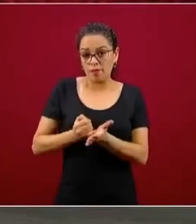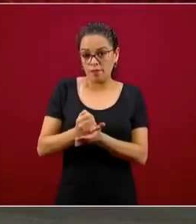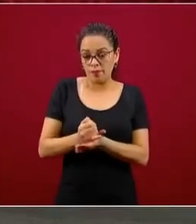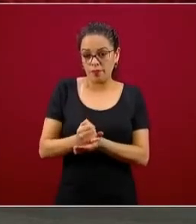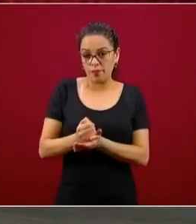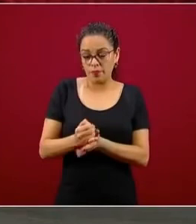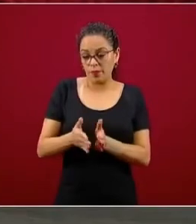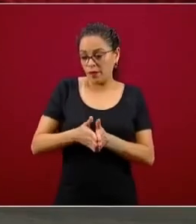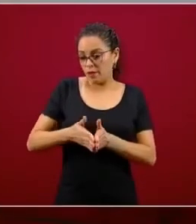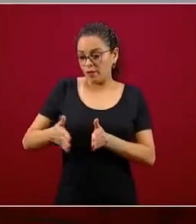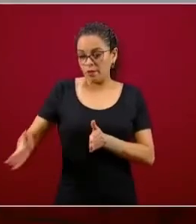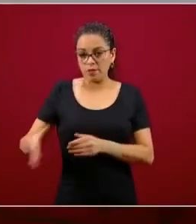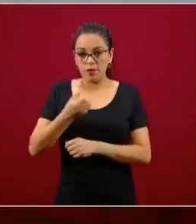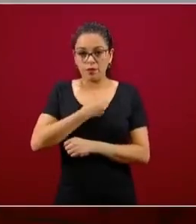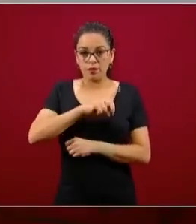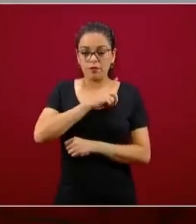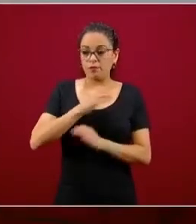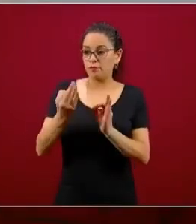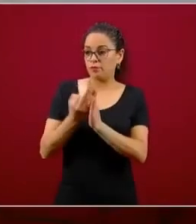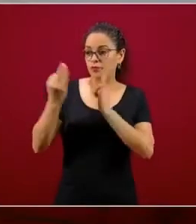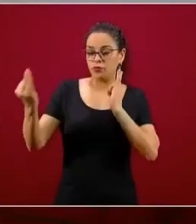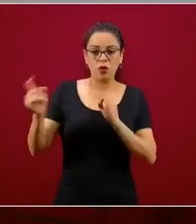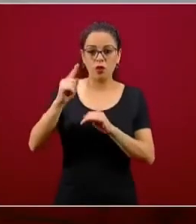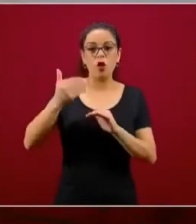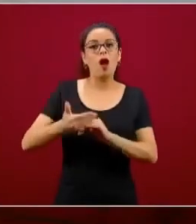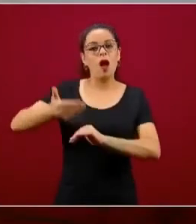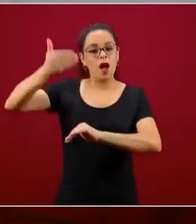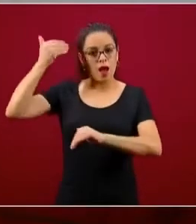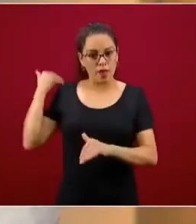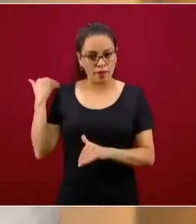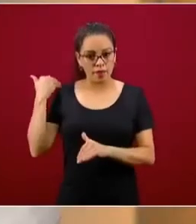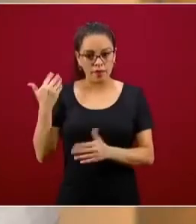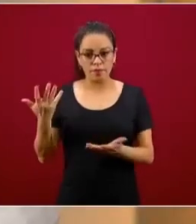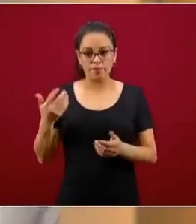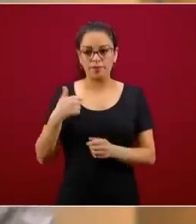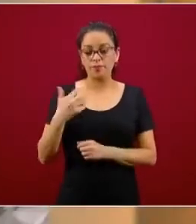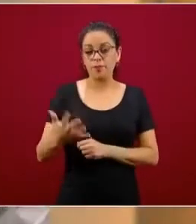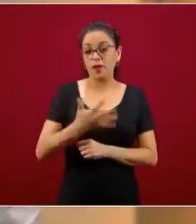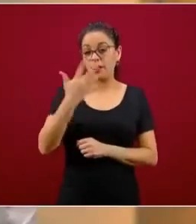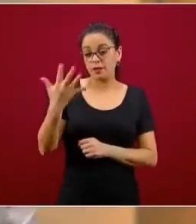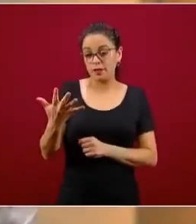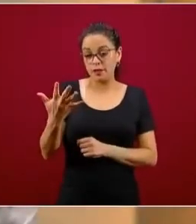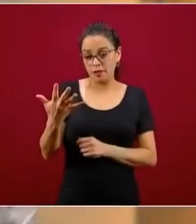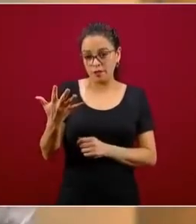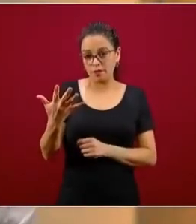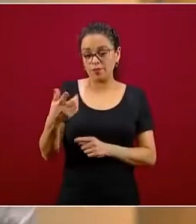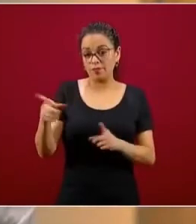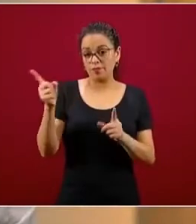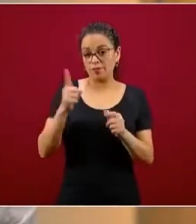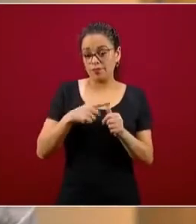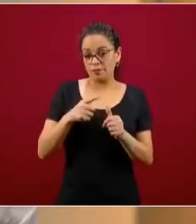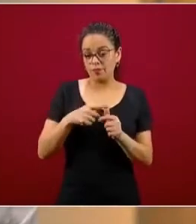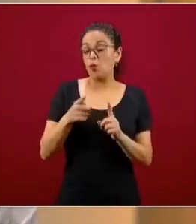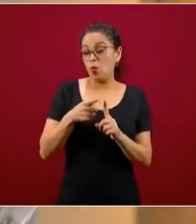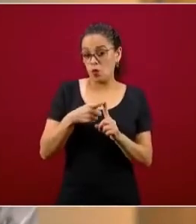desde el inicio. Enumeraré algunos, no sé si me voy a acordar de los 5, pero el lavado de manos, es el que en